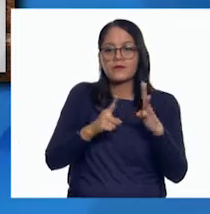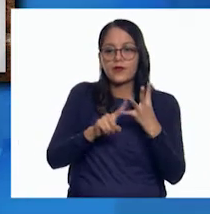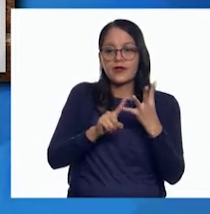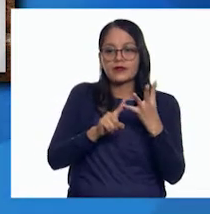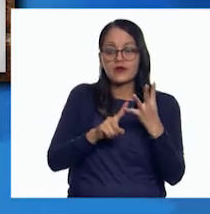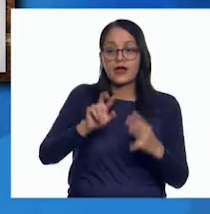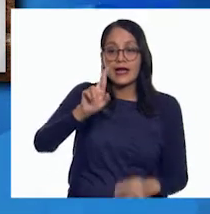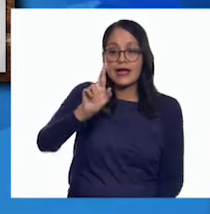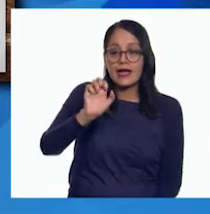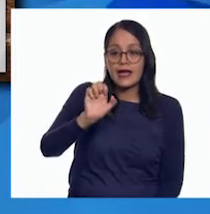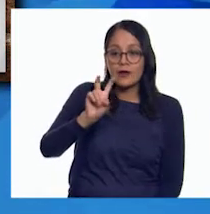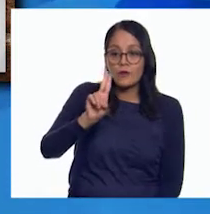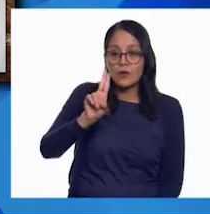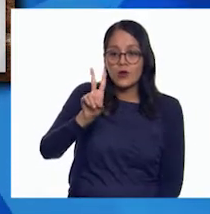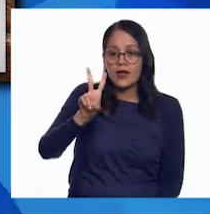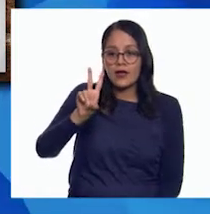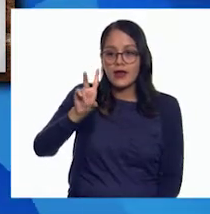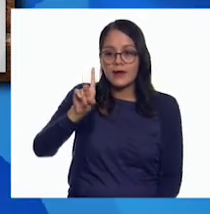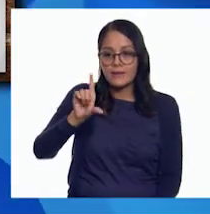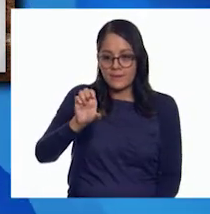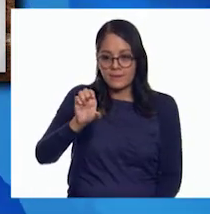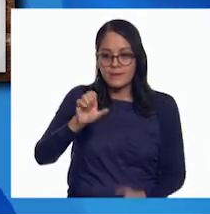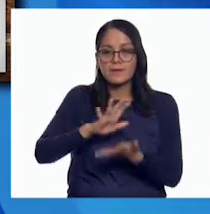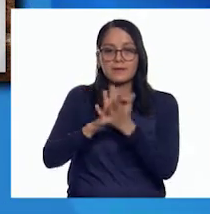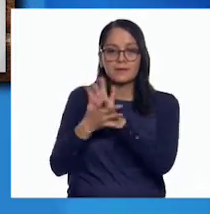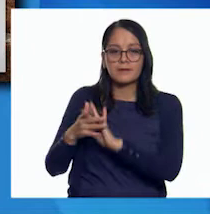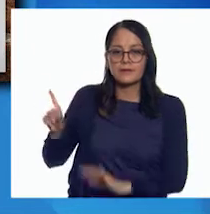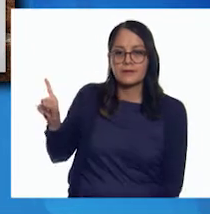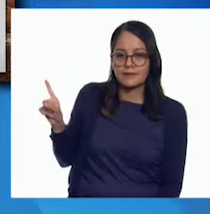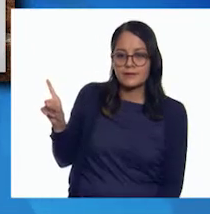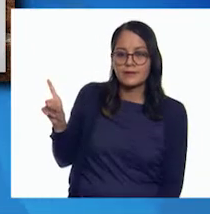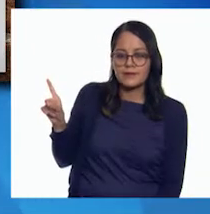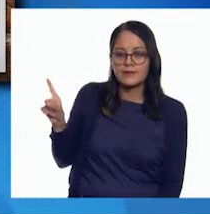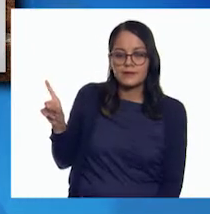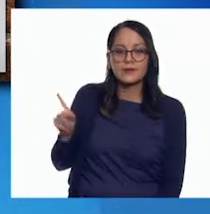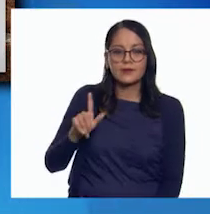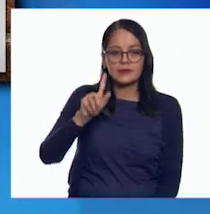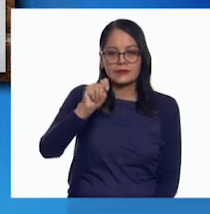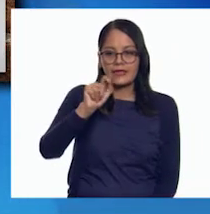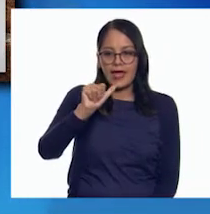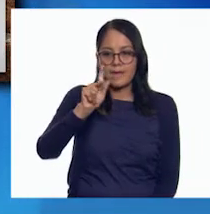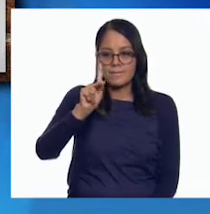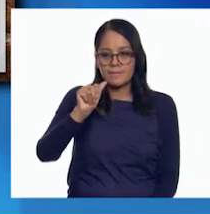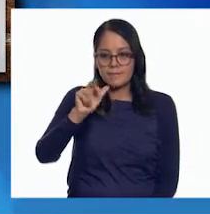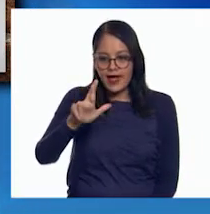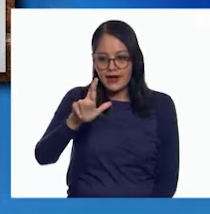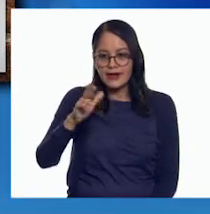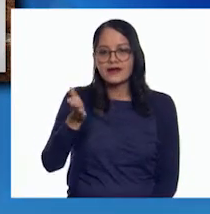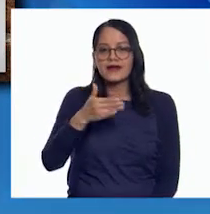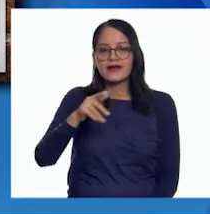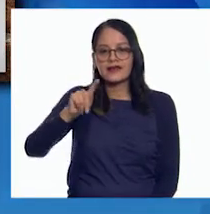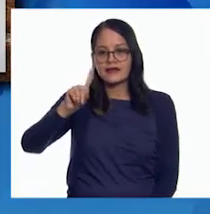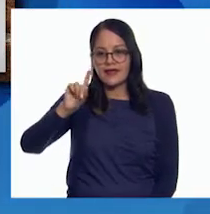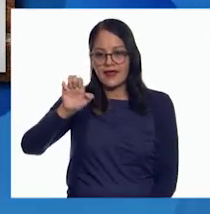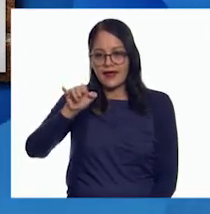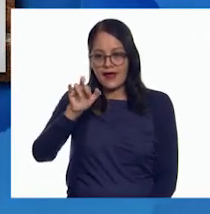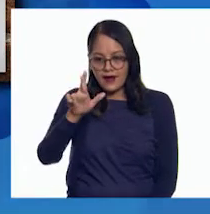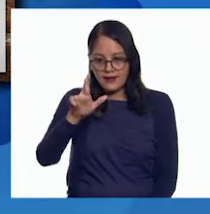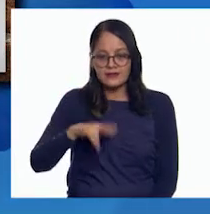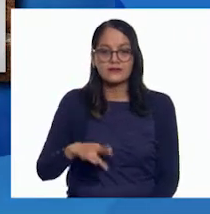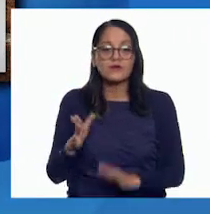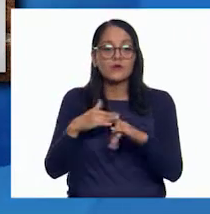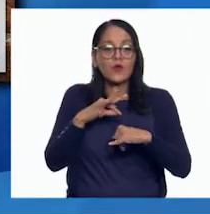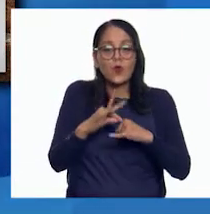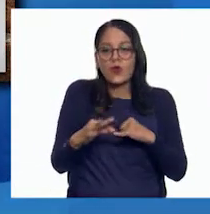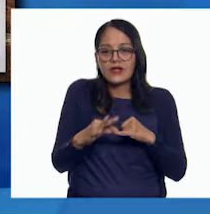Revolver. Tapar. Y dejar. Ah, lo estás haciendo perfecto. Y en el último paso también tenemos 2 y uno que ya